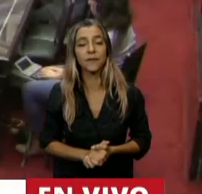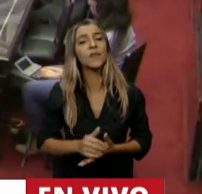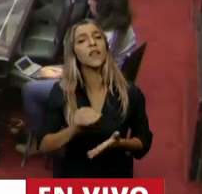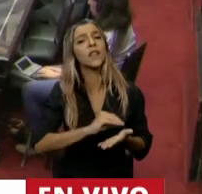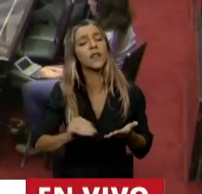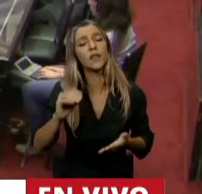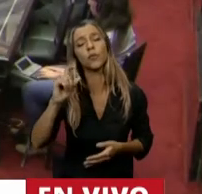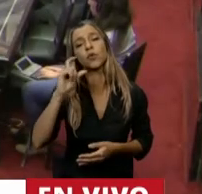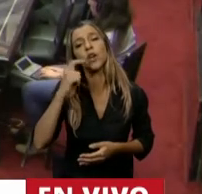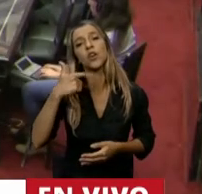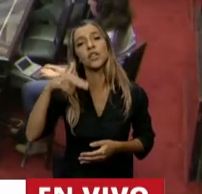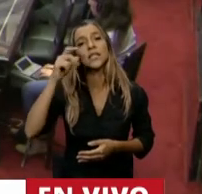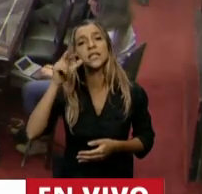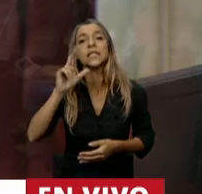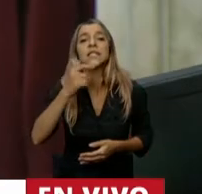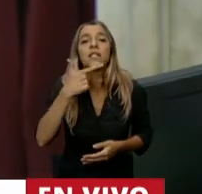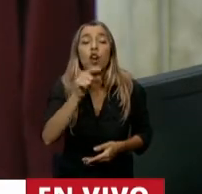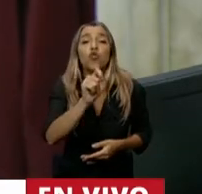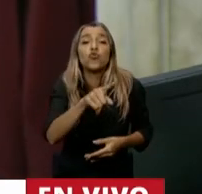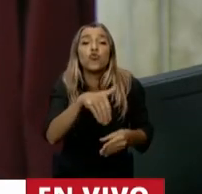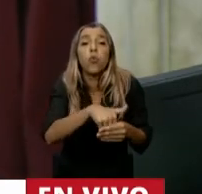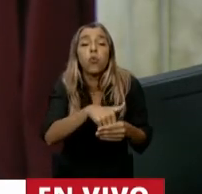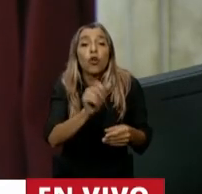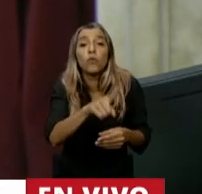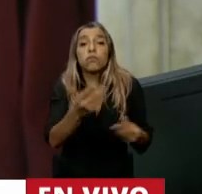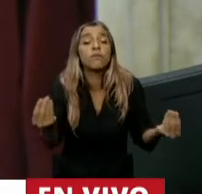Diputado Cisneros, ¿me puede decir cuál es el sentido de su voto?